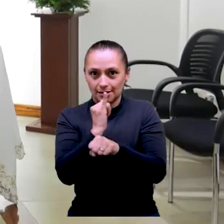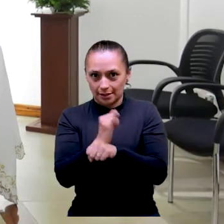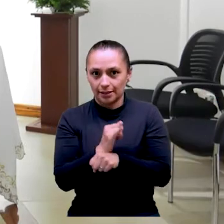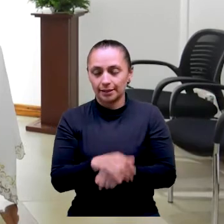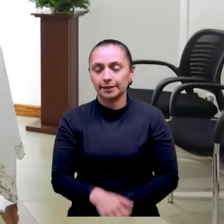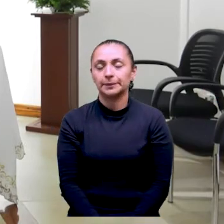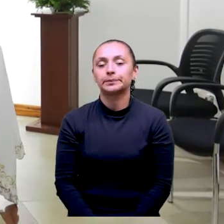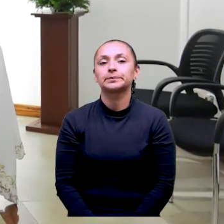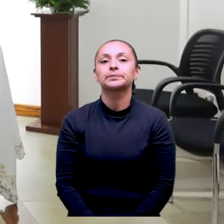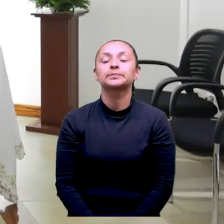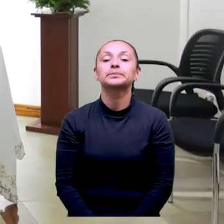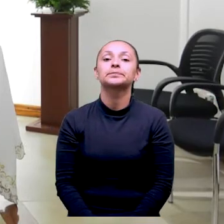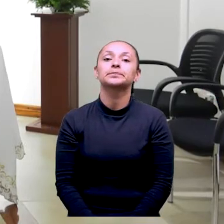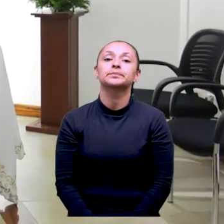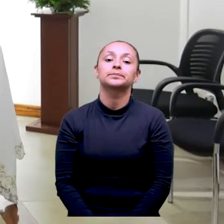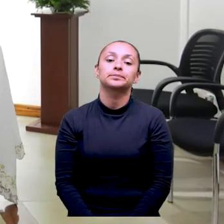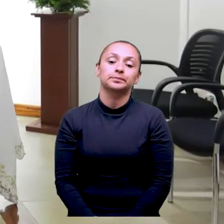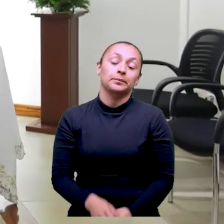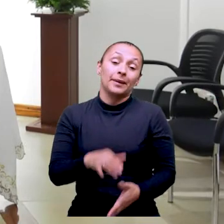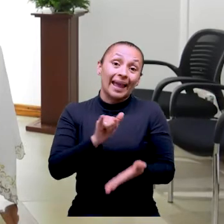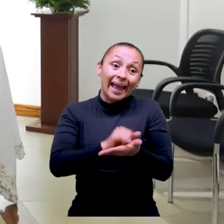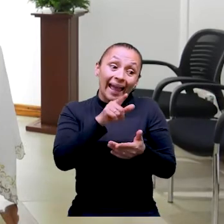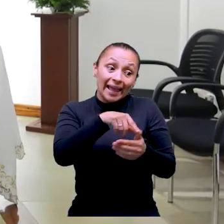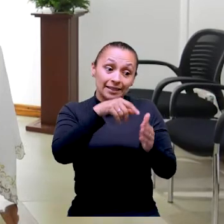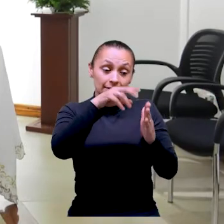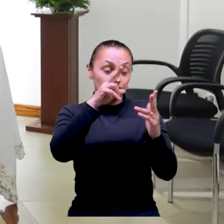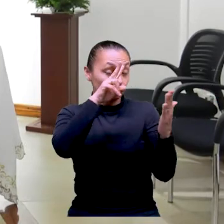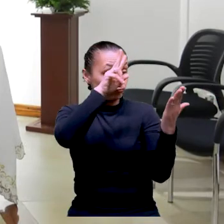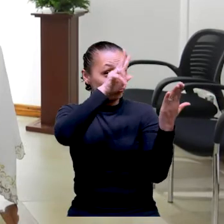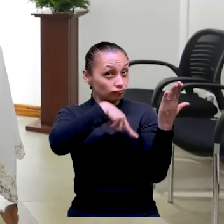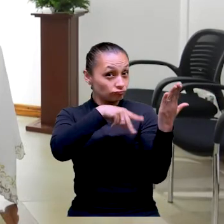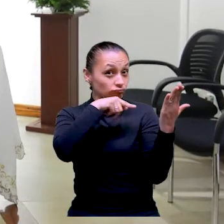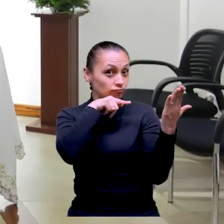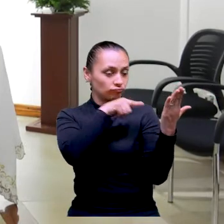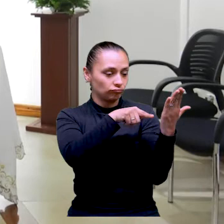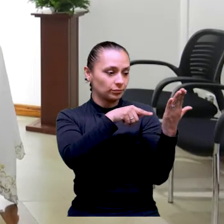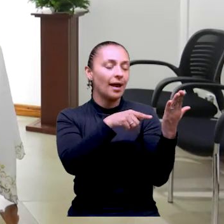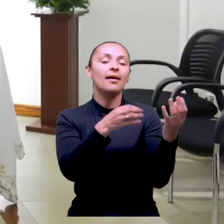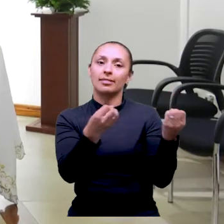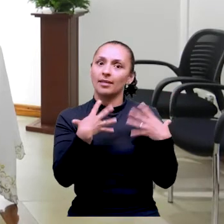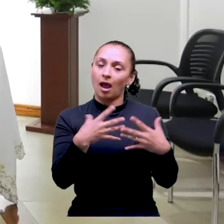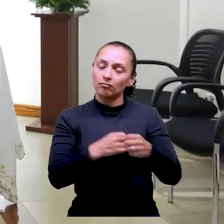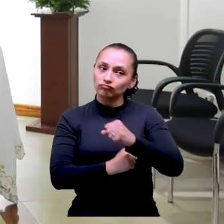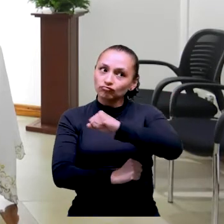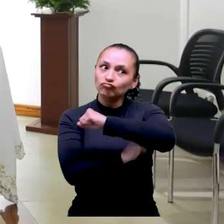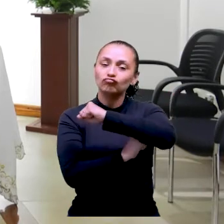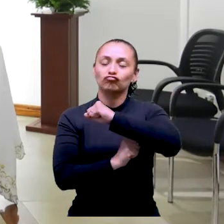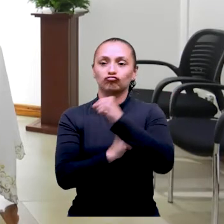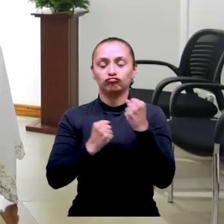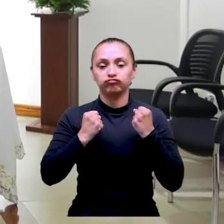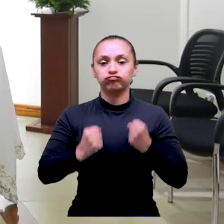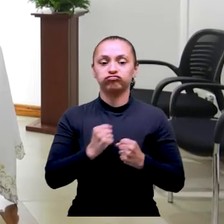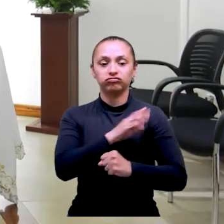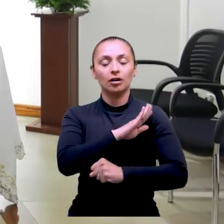en lo que dice la iglesia mis queridos hermanos esta lectura